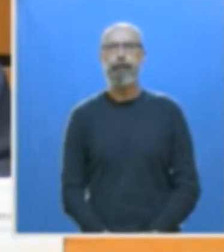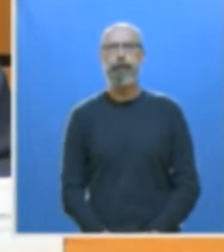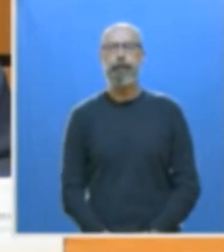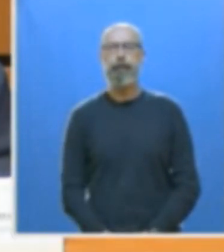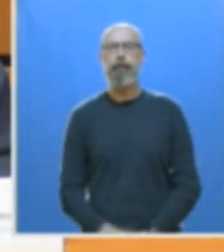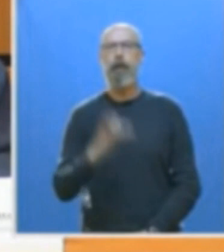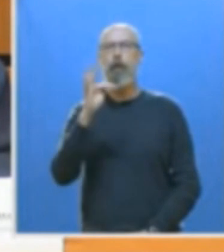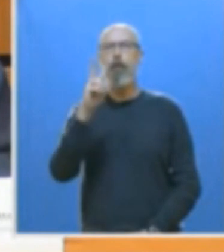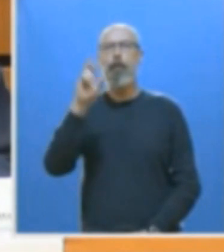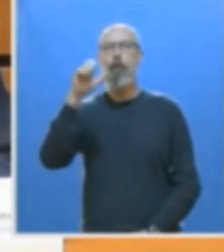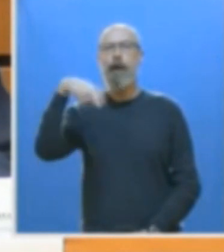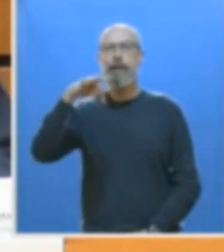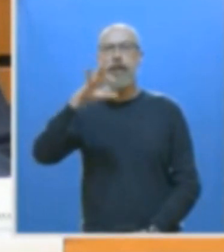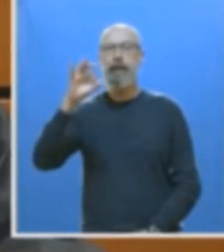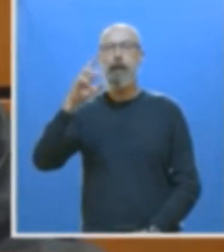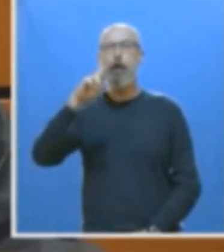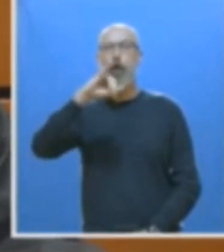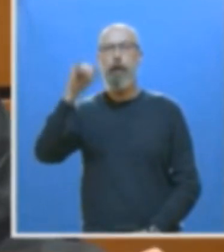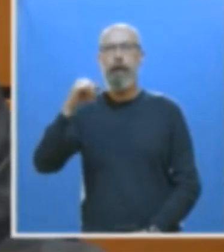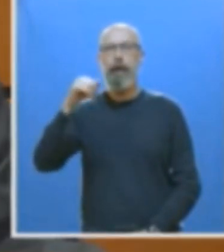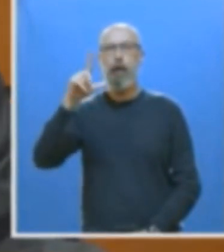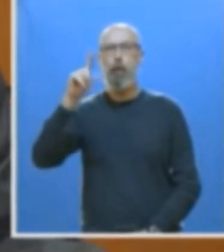Fuentes Rodríguez, Luis. No.